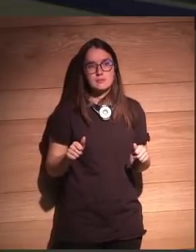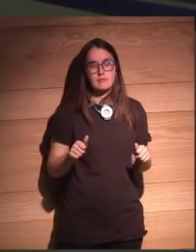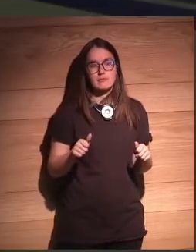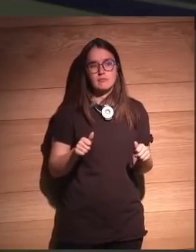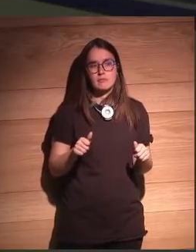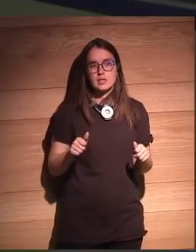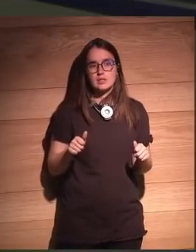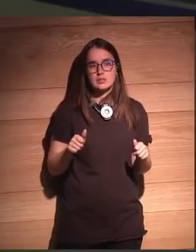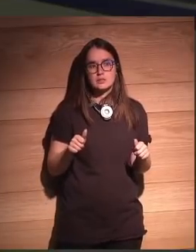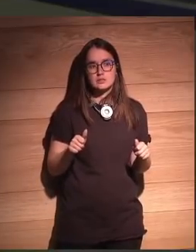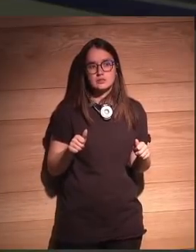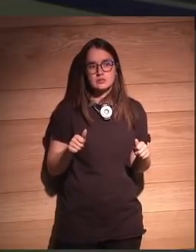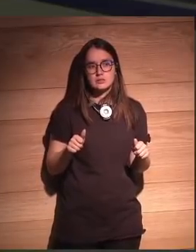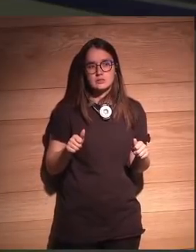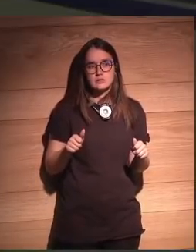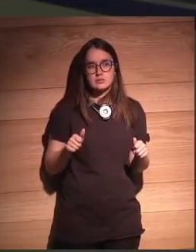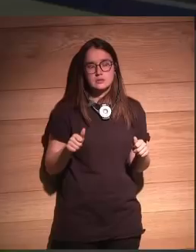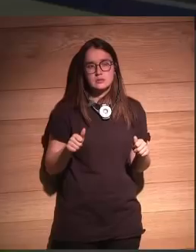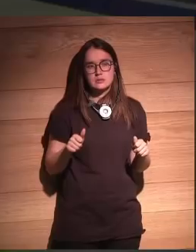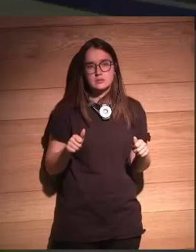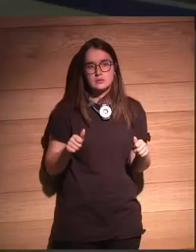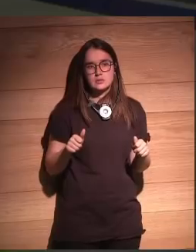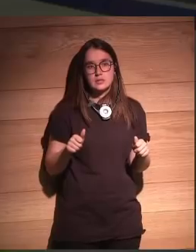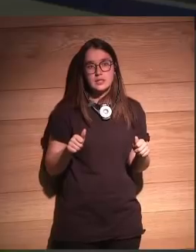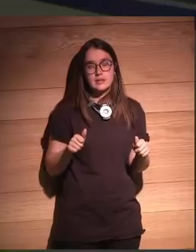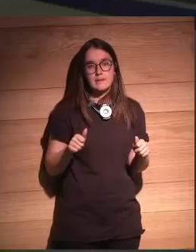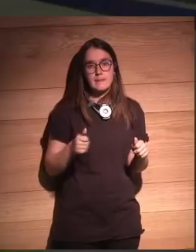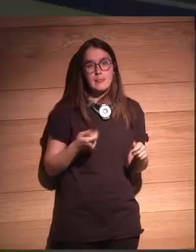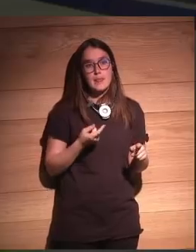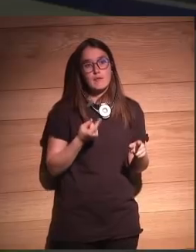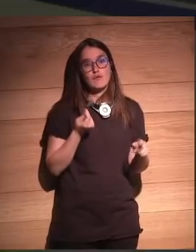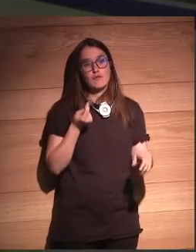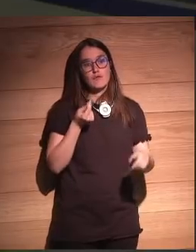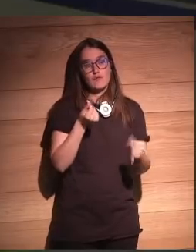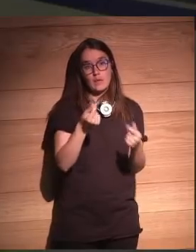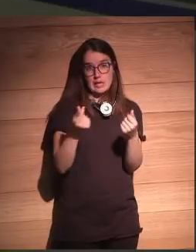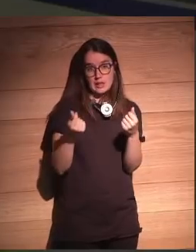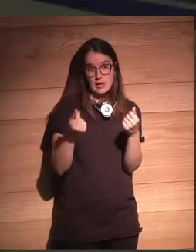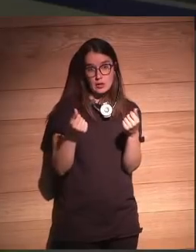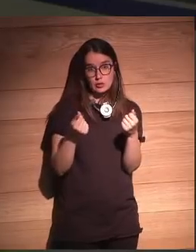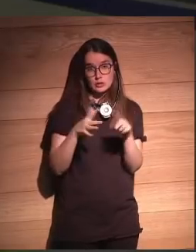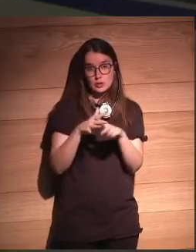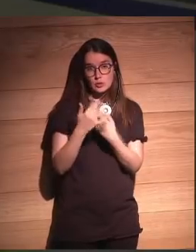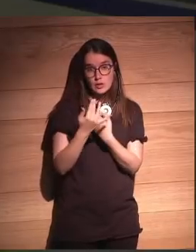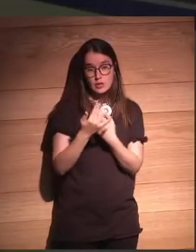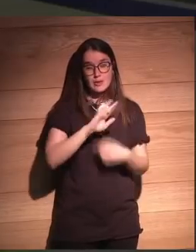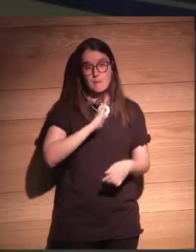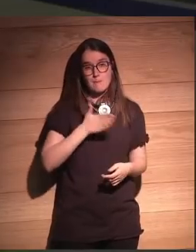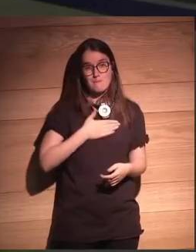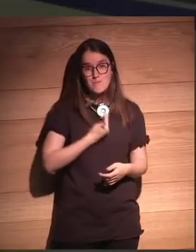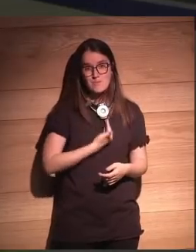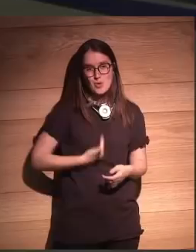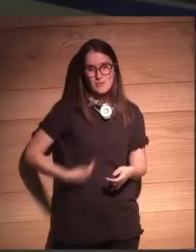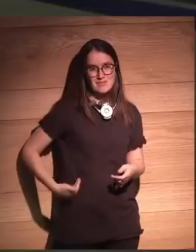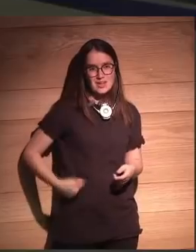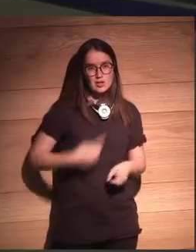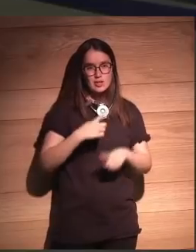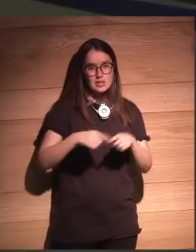patrones y de actores financieros, de propietarios y